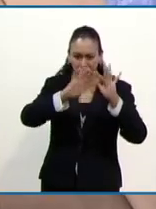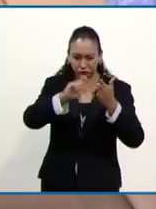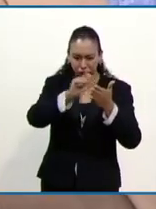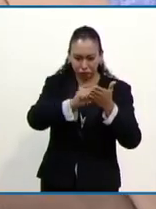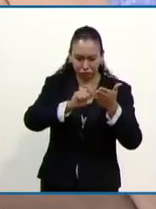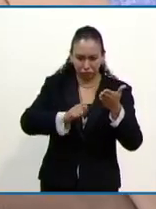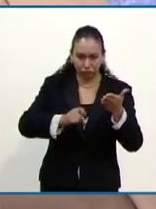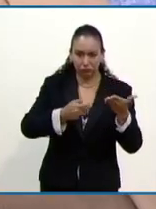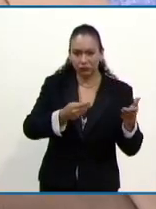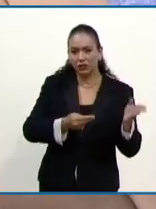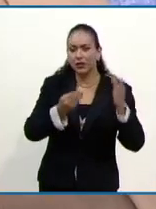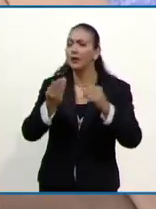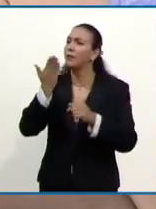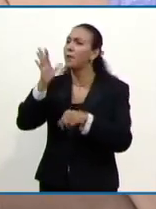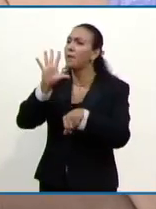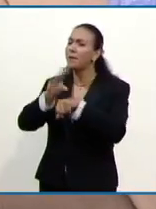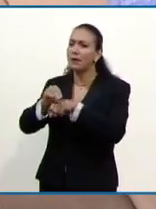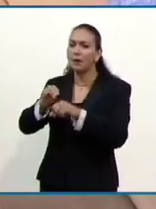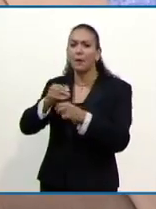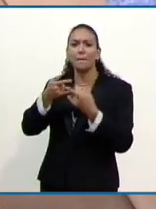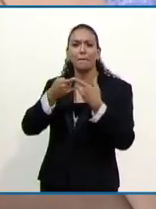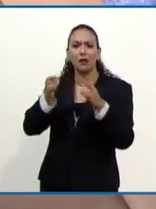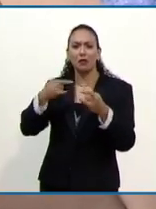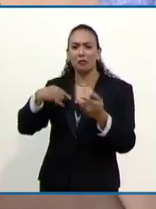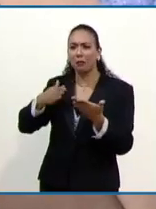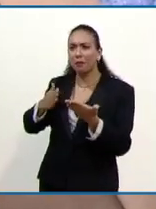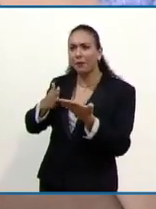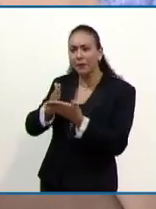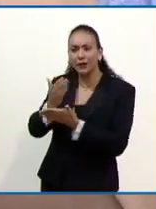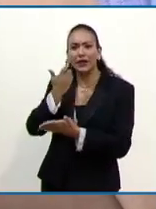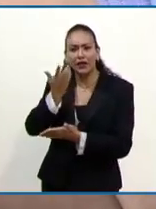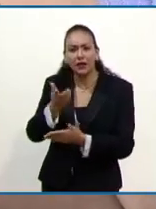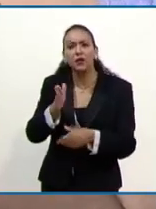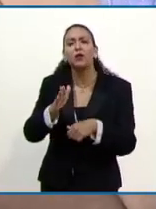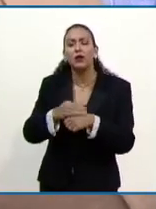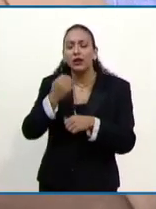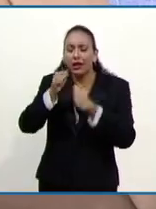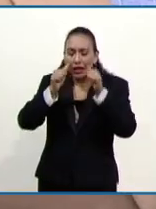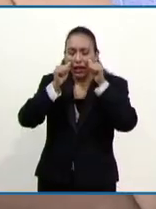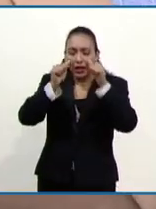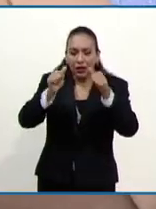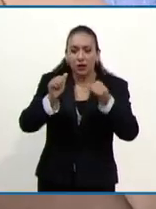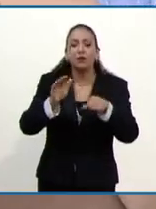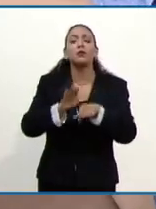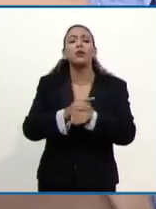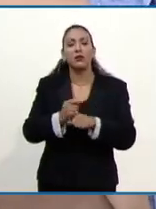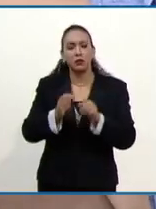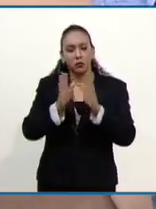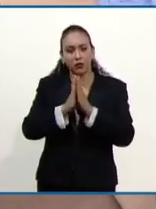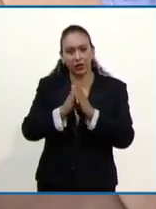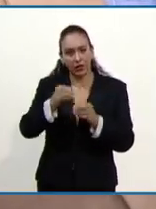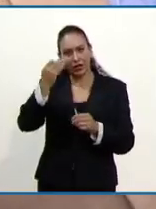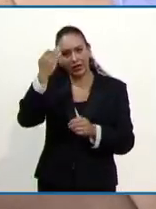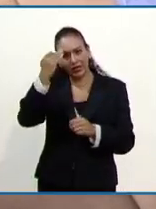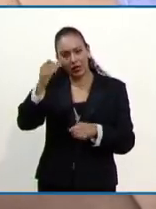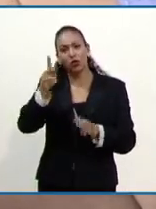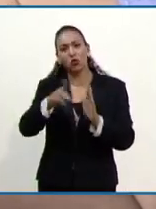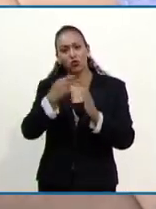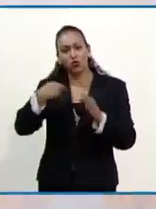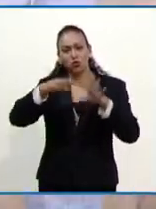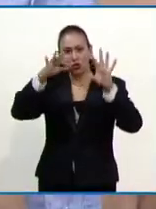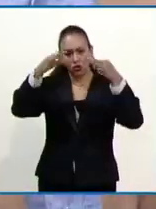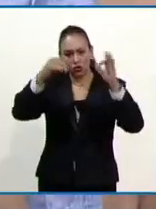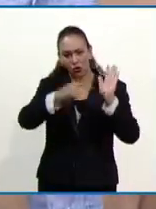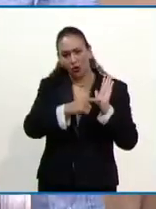nos abra la puerta y nos escuche con un pliego petitorio que les vamos a